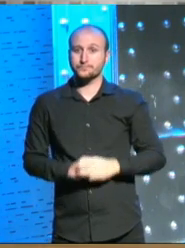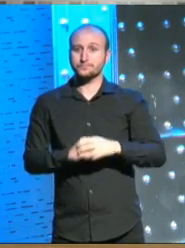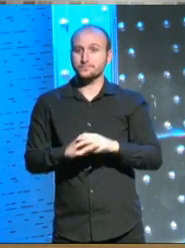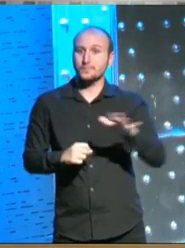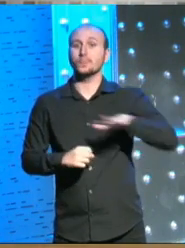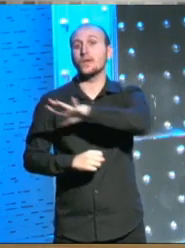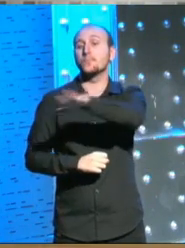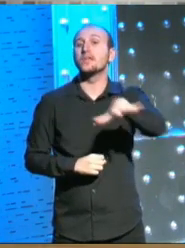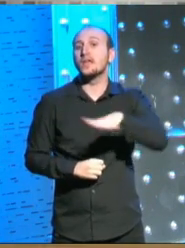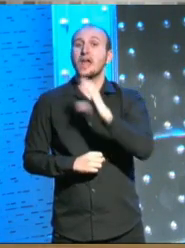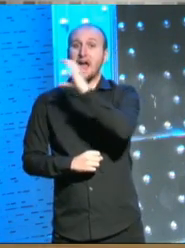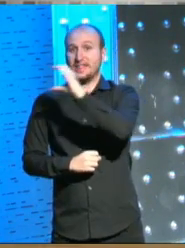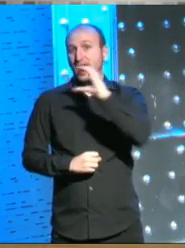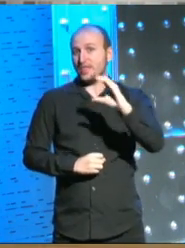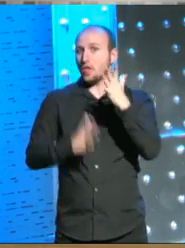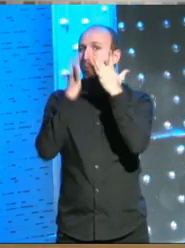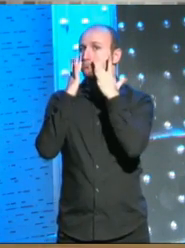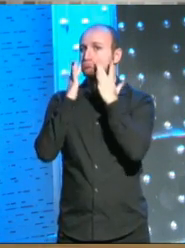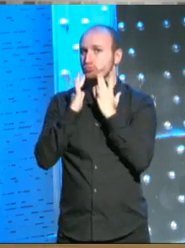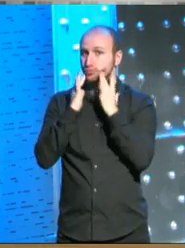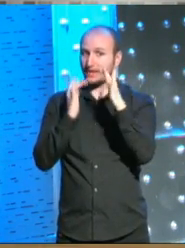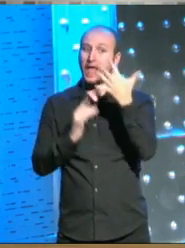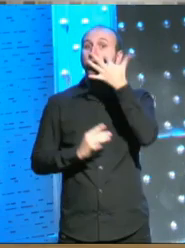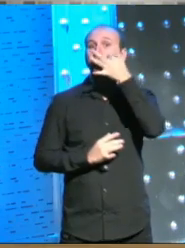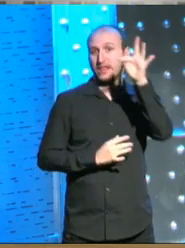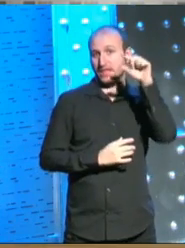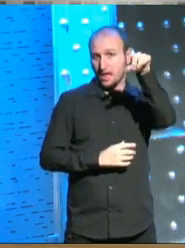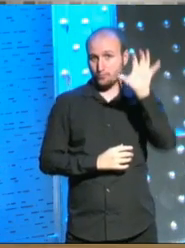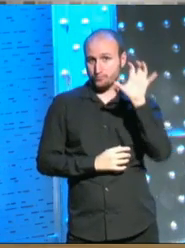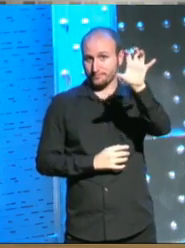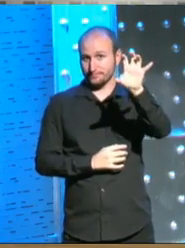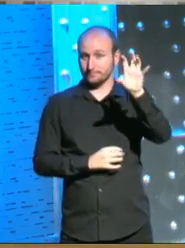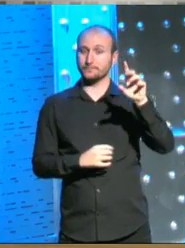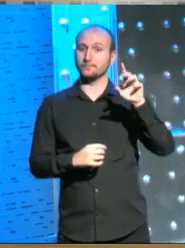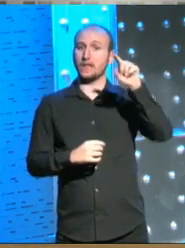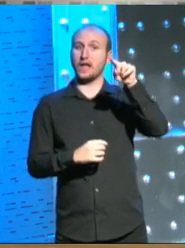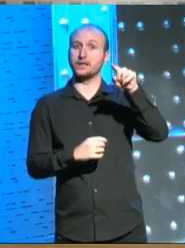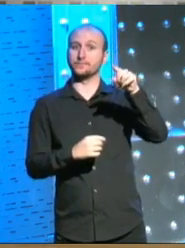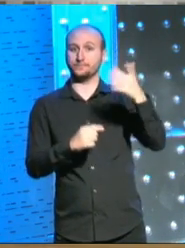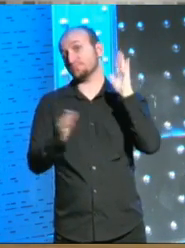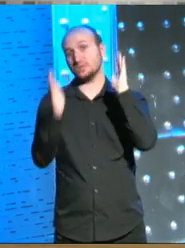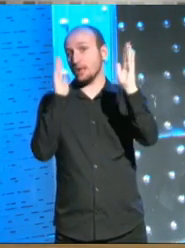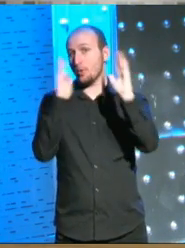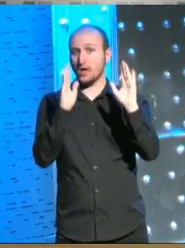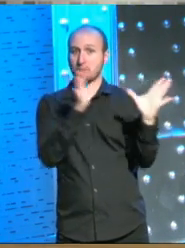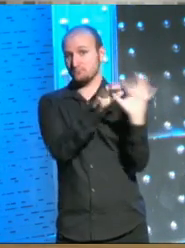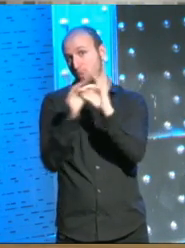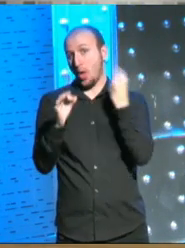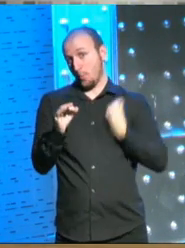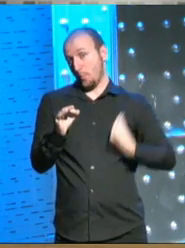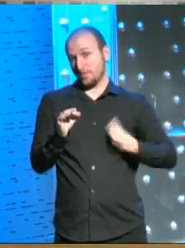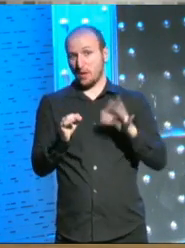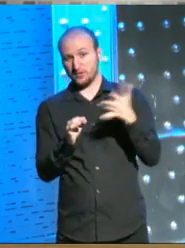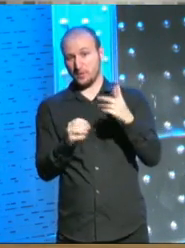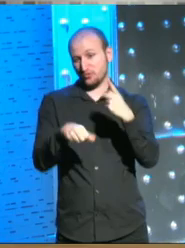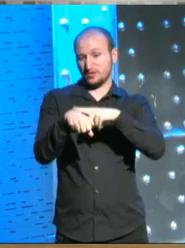ciencias duras, es en Francia, donde por esta misma época, con muy poca diferencia de